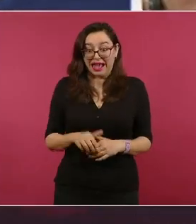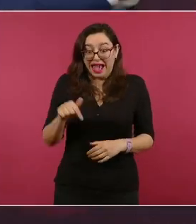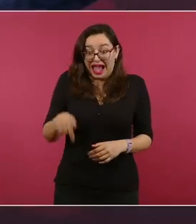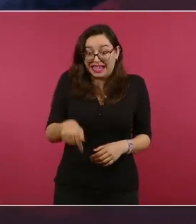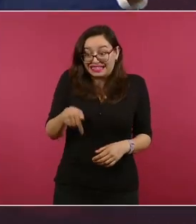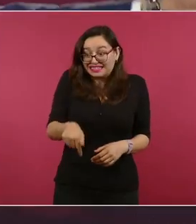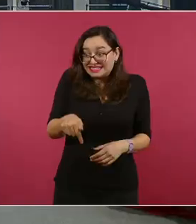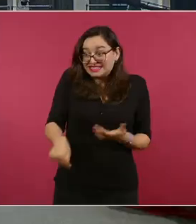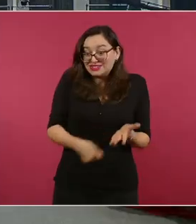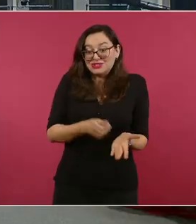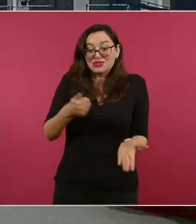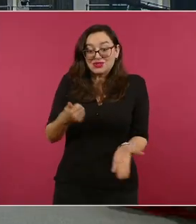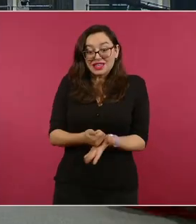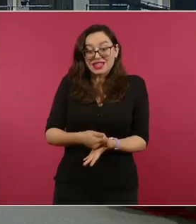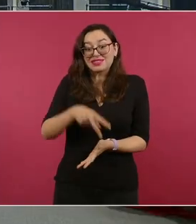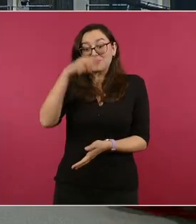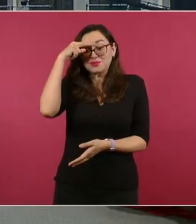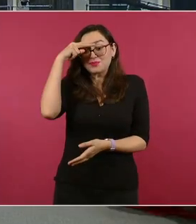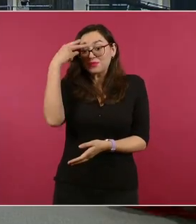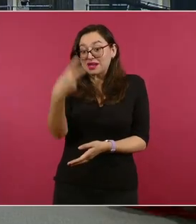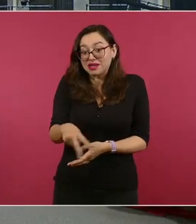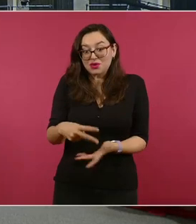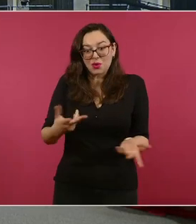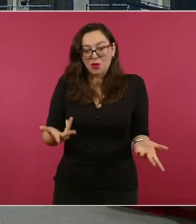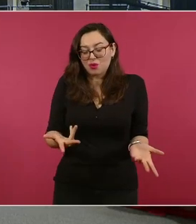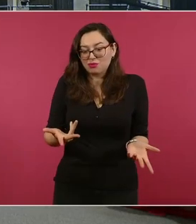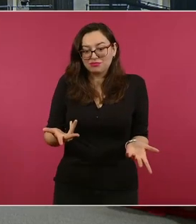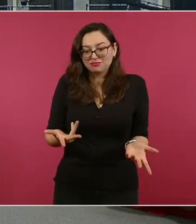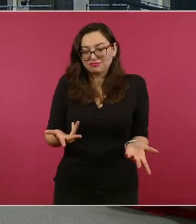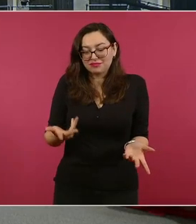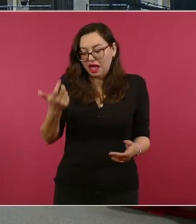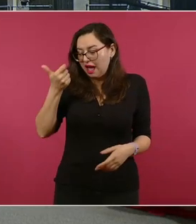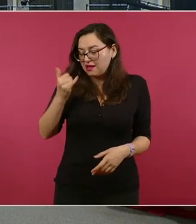centro. Eso es parte, pues,